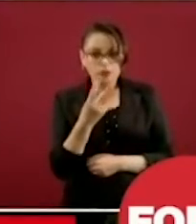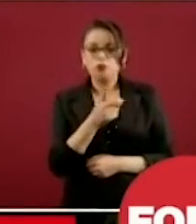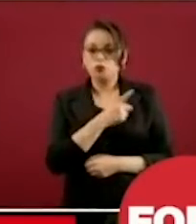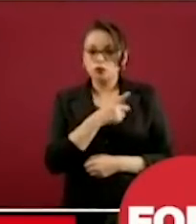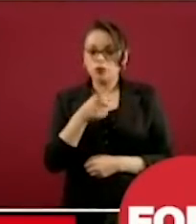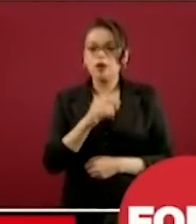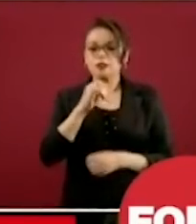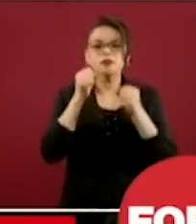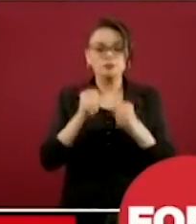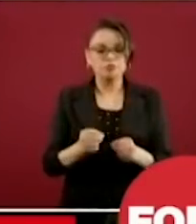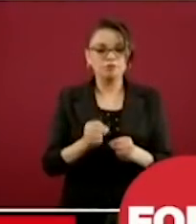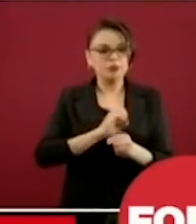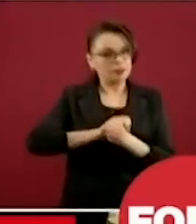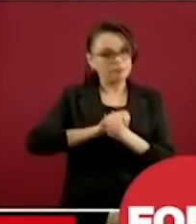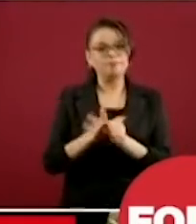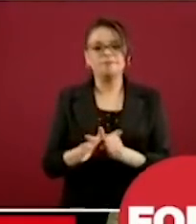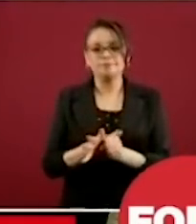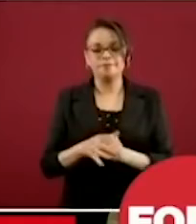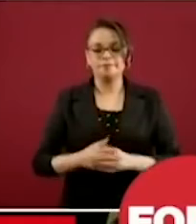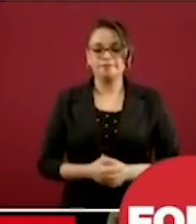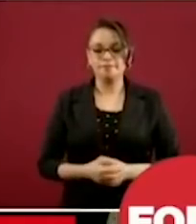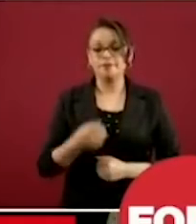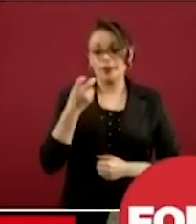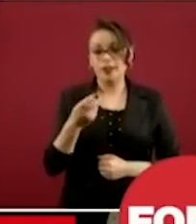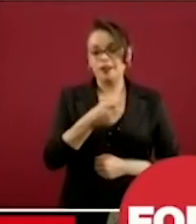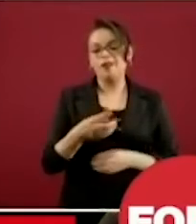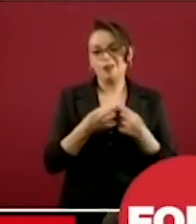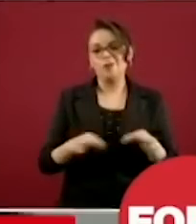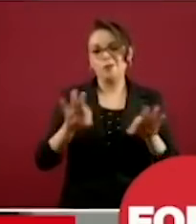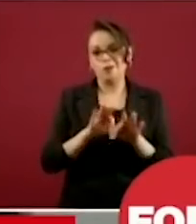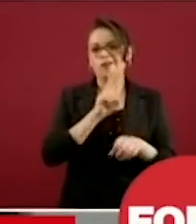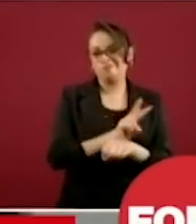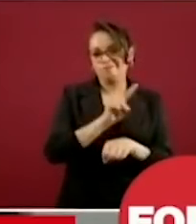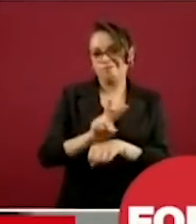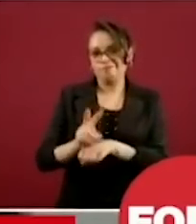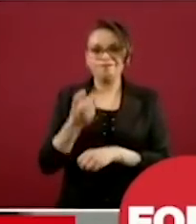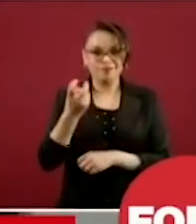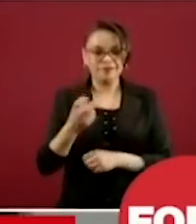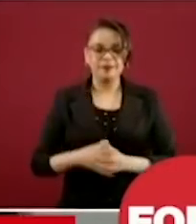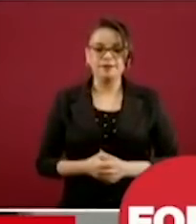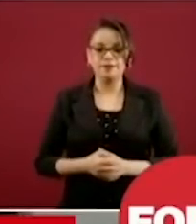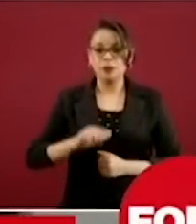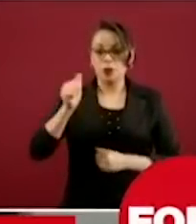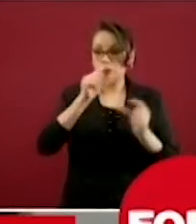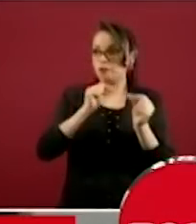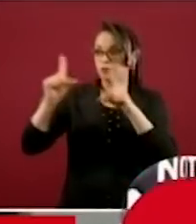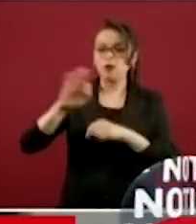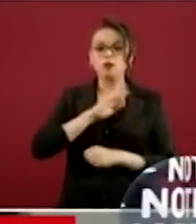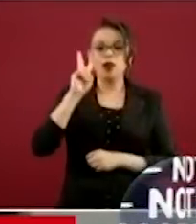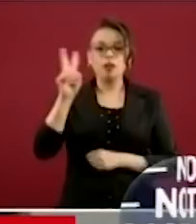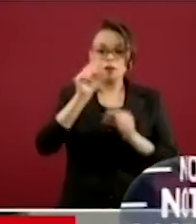COVID-19. De ahí la importancia de poder estar dando seguimiento a este indicador. En la siguiente diapositiva vemos nuestra curva de